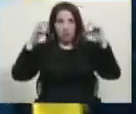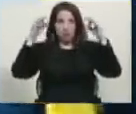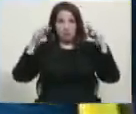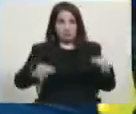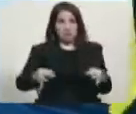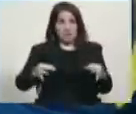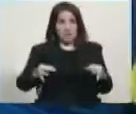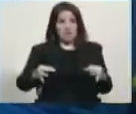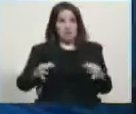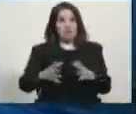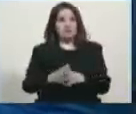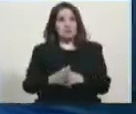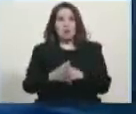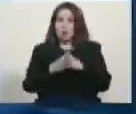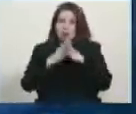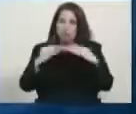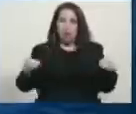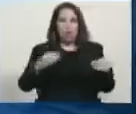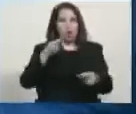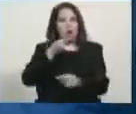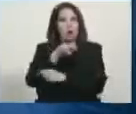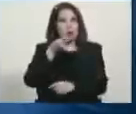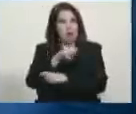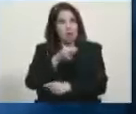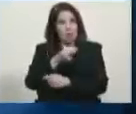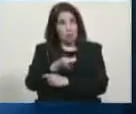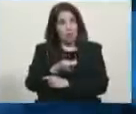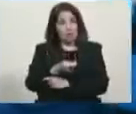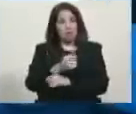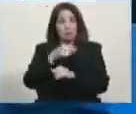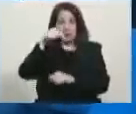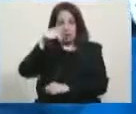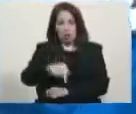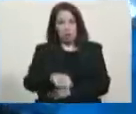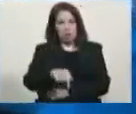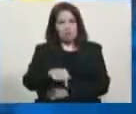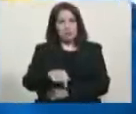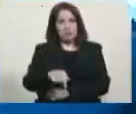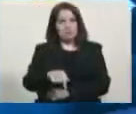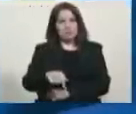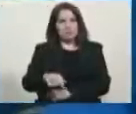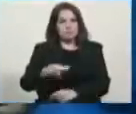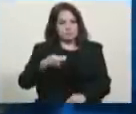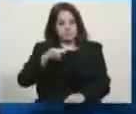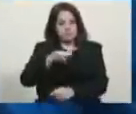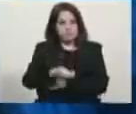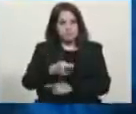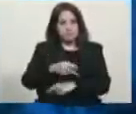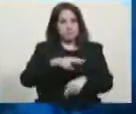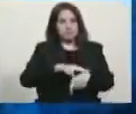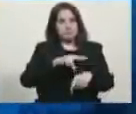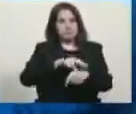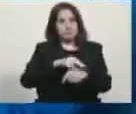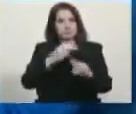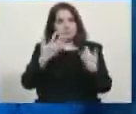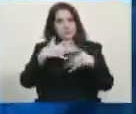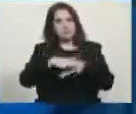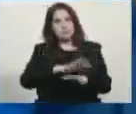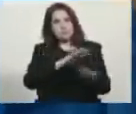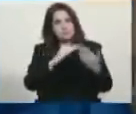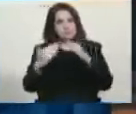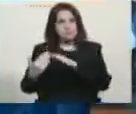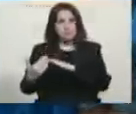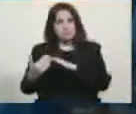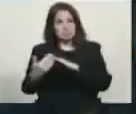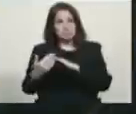oficial con los graduandos, quienes egresan el día de hoy en esta graduación de Medicina Integral Comunitaria. La